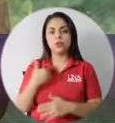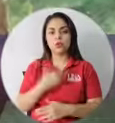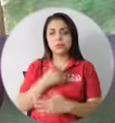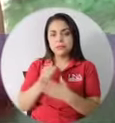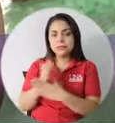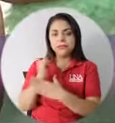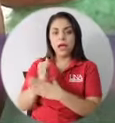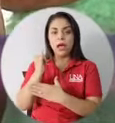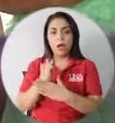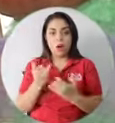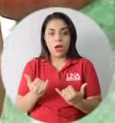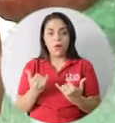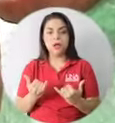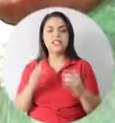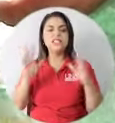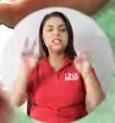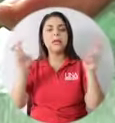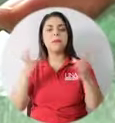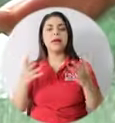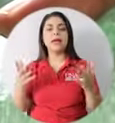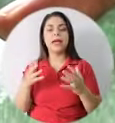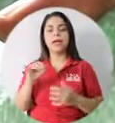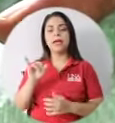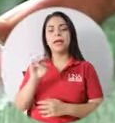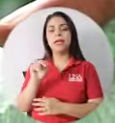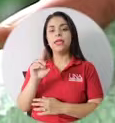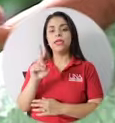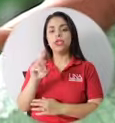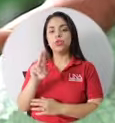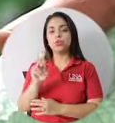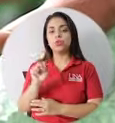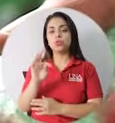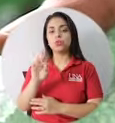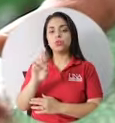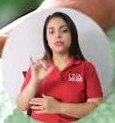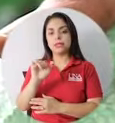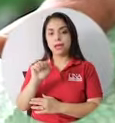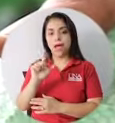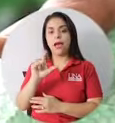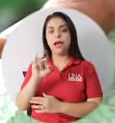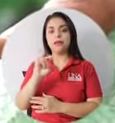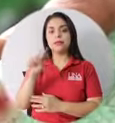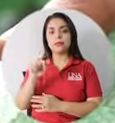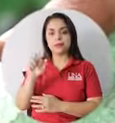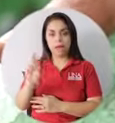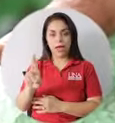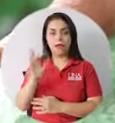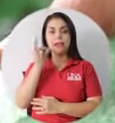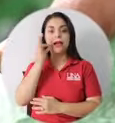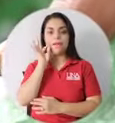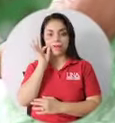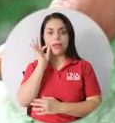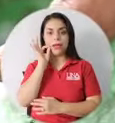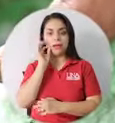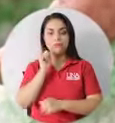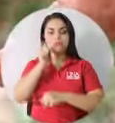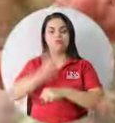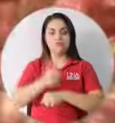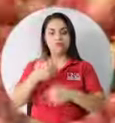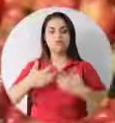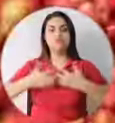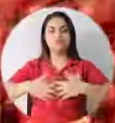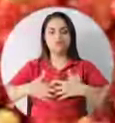días, es el tema de industrializar el café. Y resulta que el mercado nuestro, somos un país